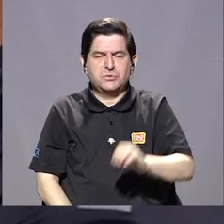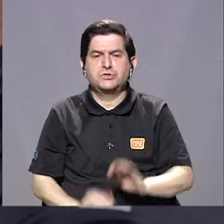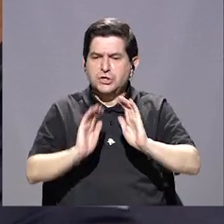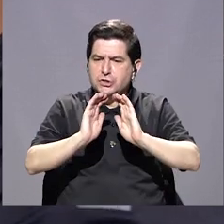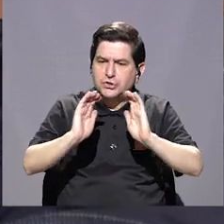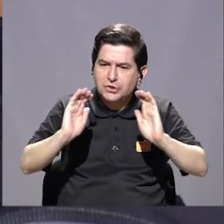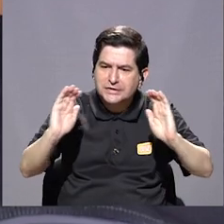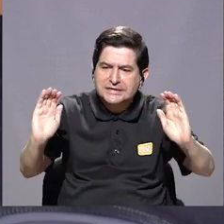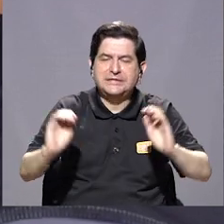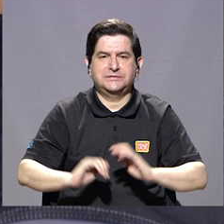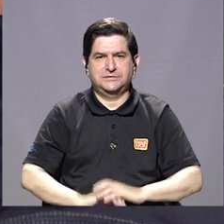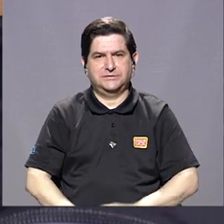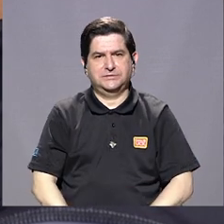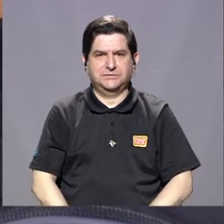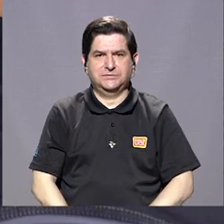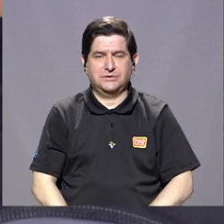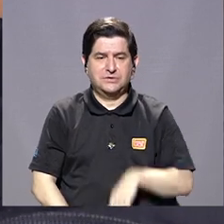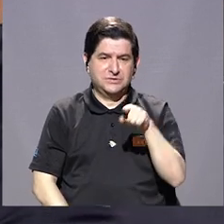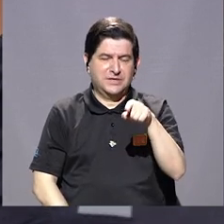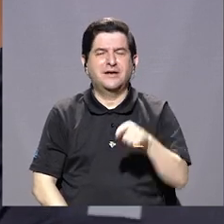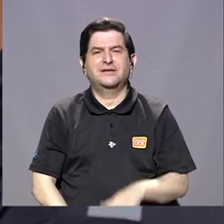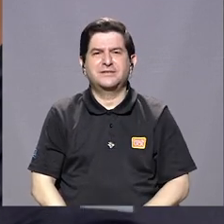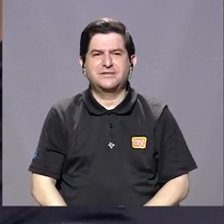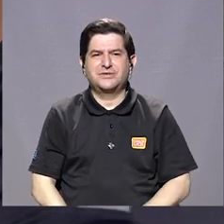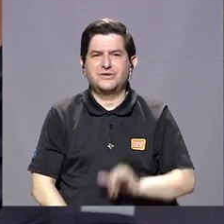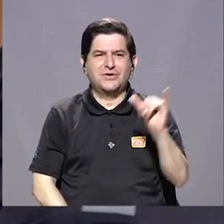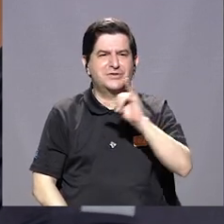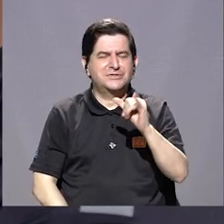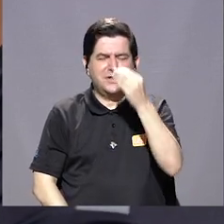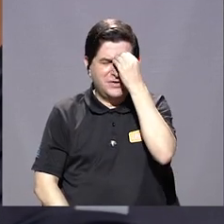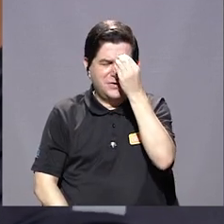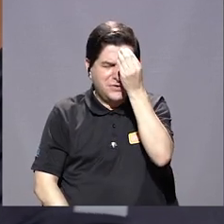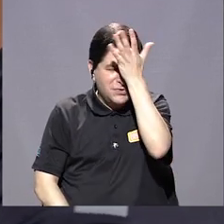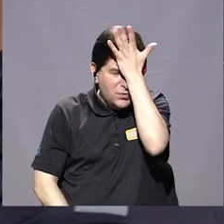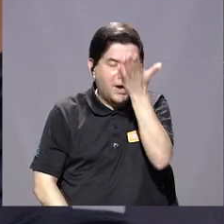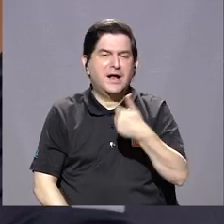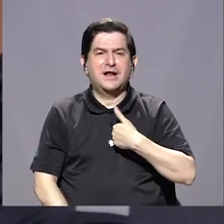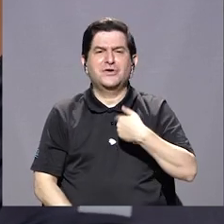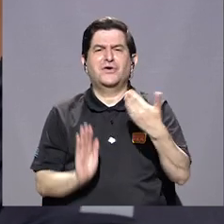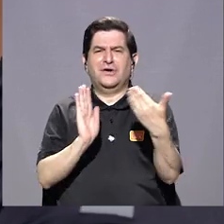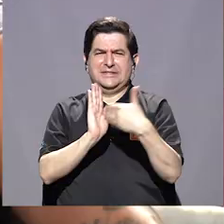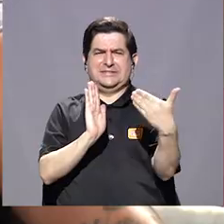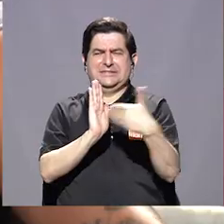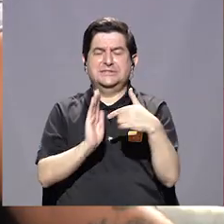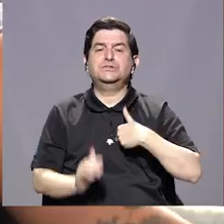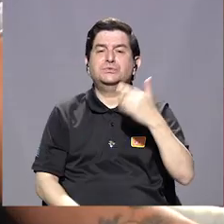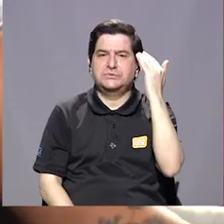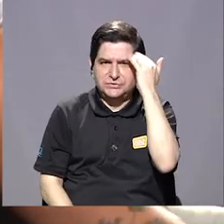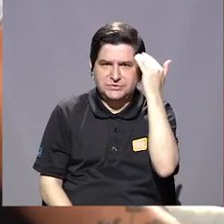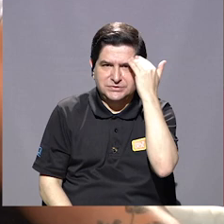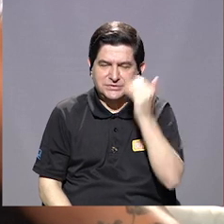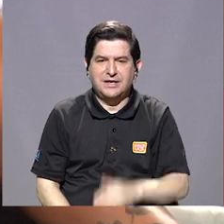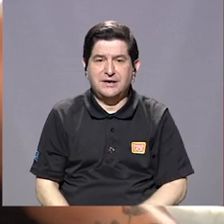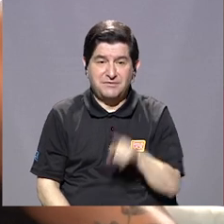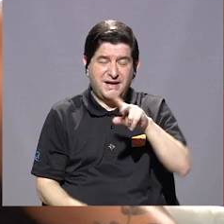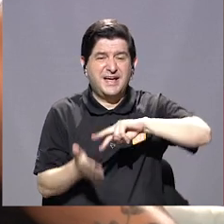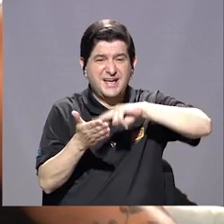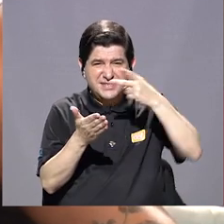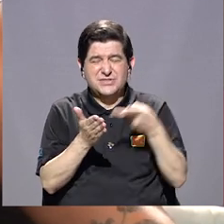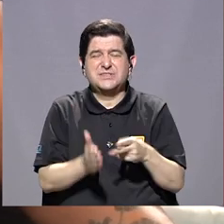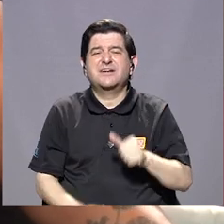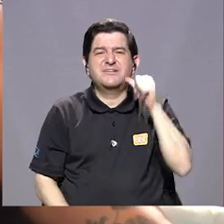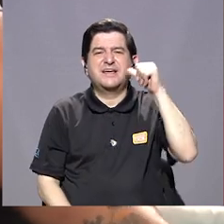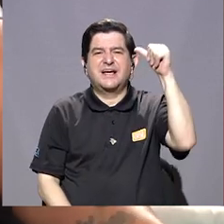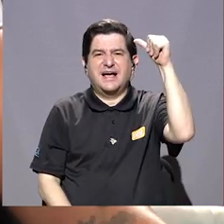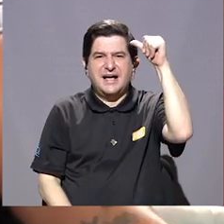niños y niñas sufren los mismos traumas por los que yo pasé y uno sabe que eso se traduce en un montón de